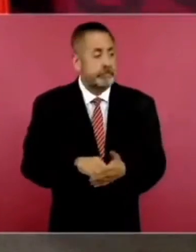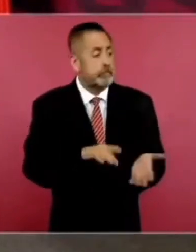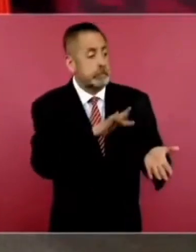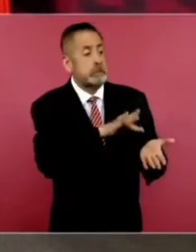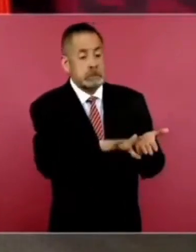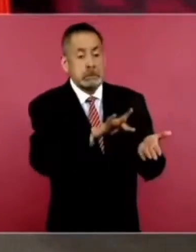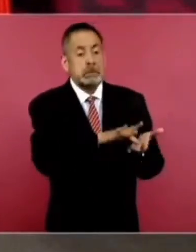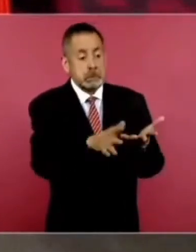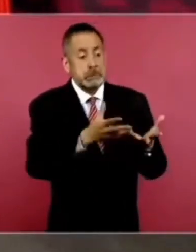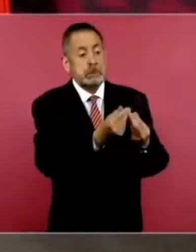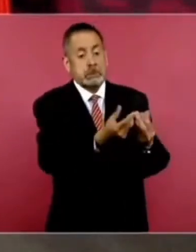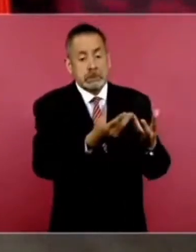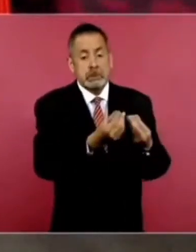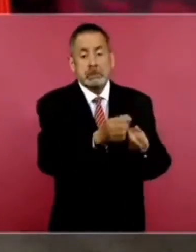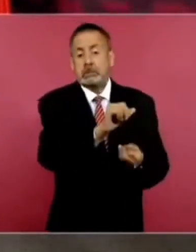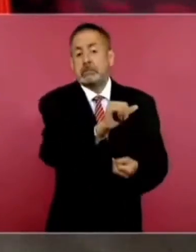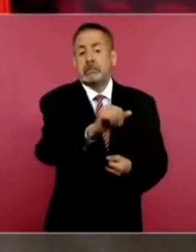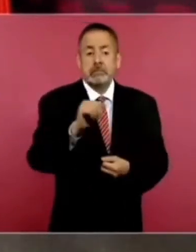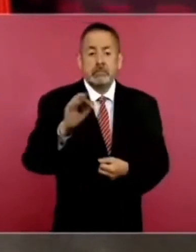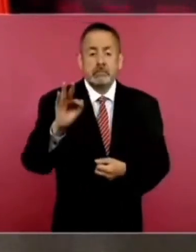apoyaron a Fox